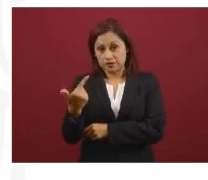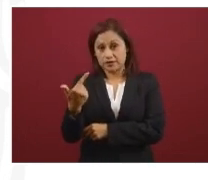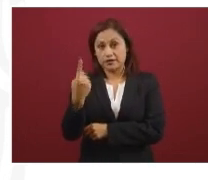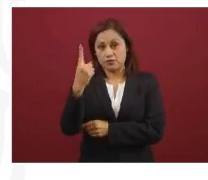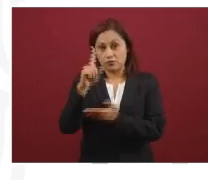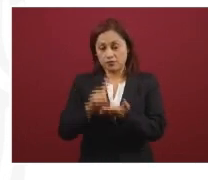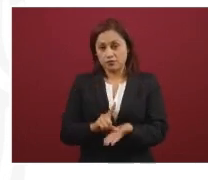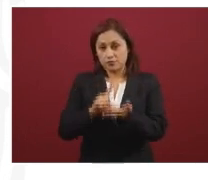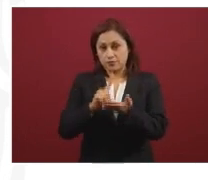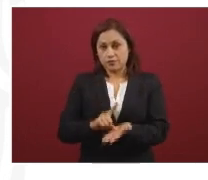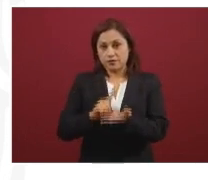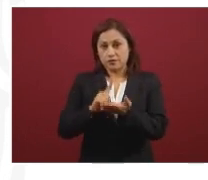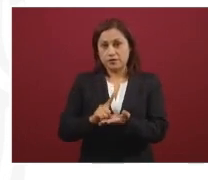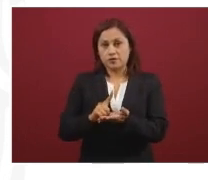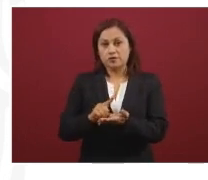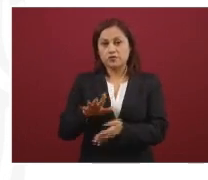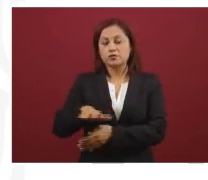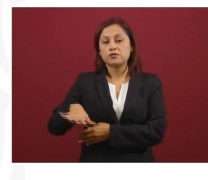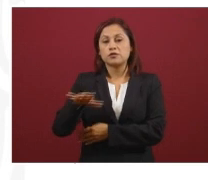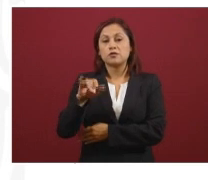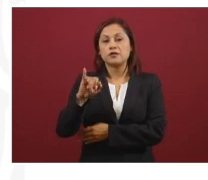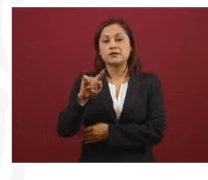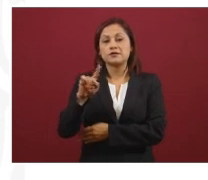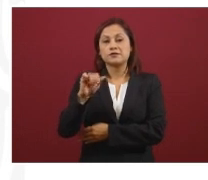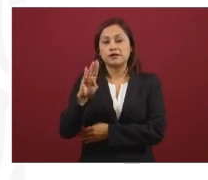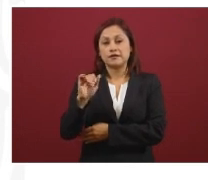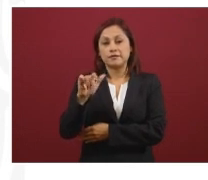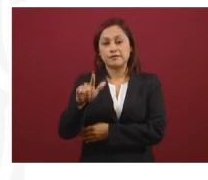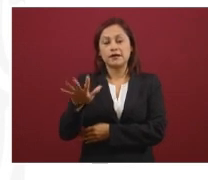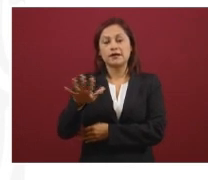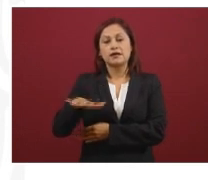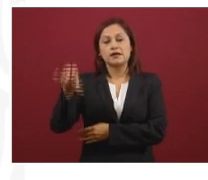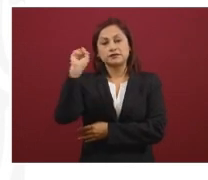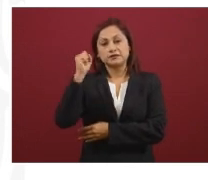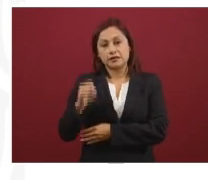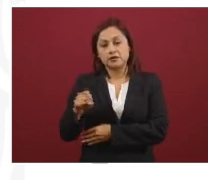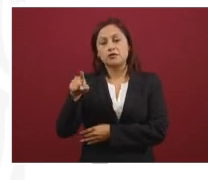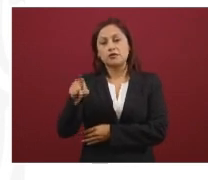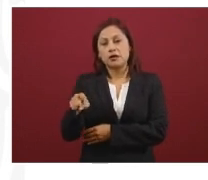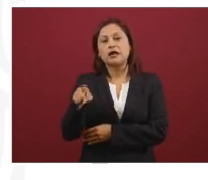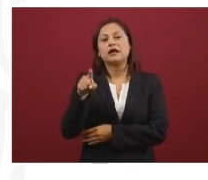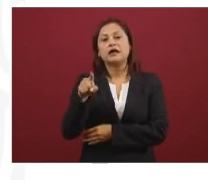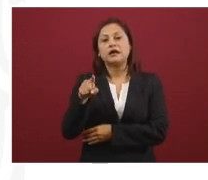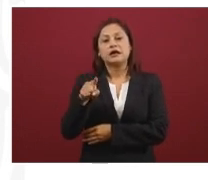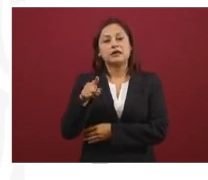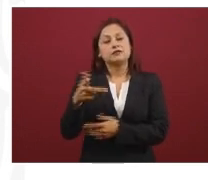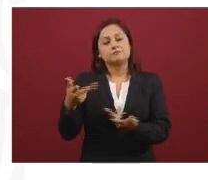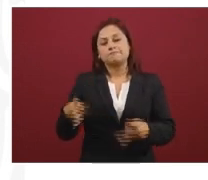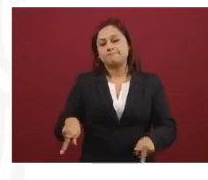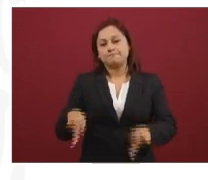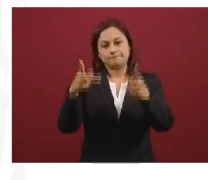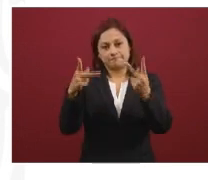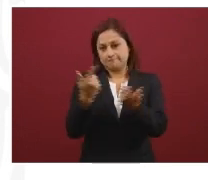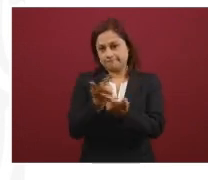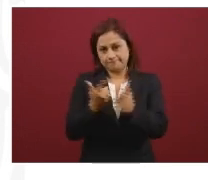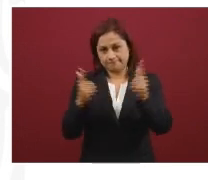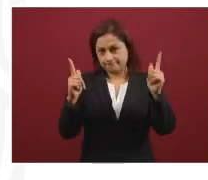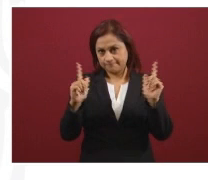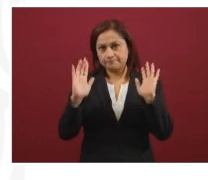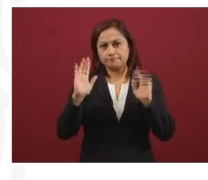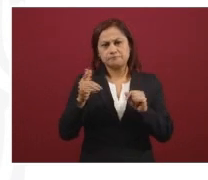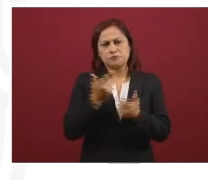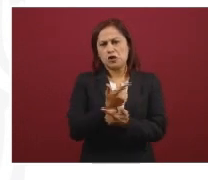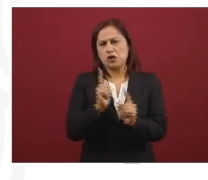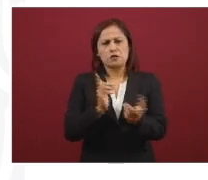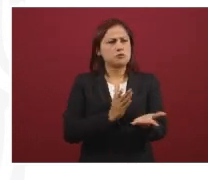litro en Izabal 3, en Ahome, Sinaloa. Es un mercado libre, podemos comprar gasolina donde sea, hacemos